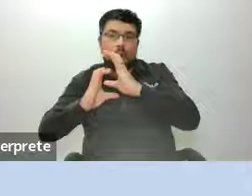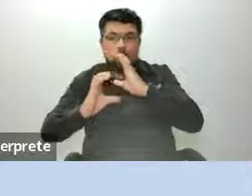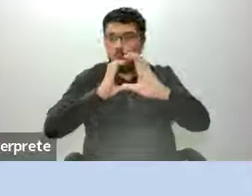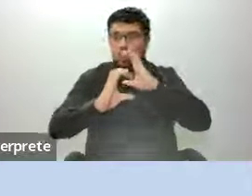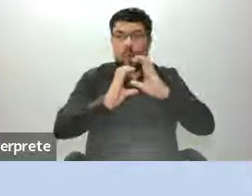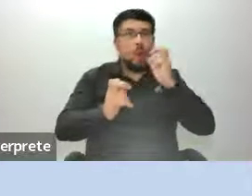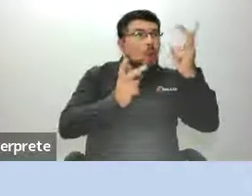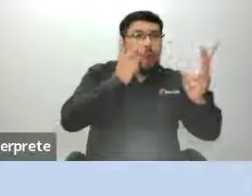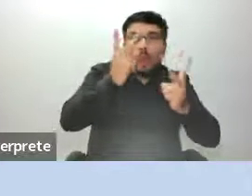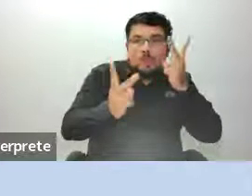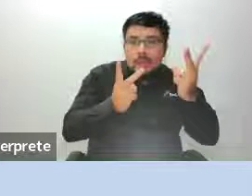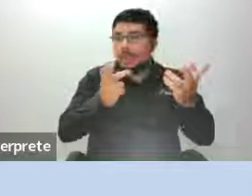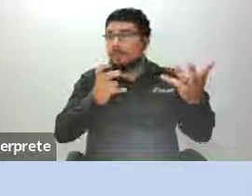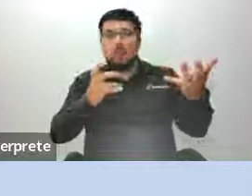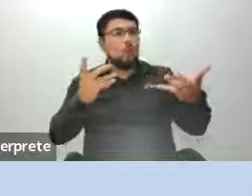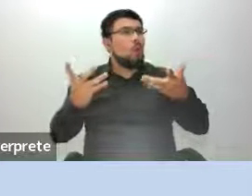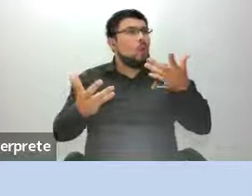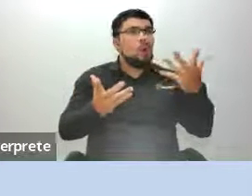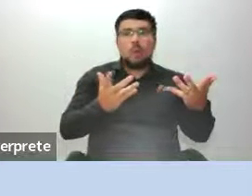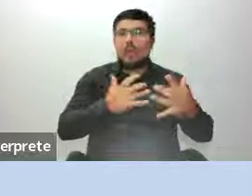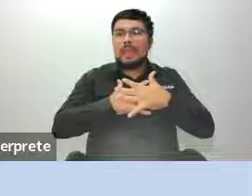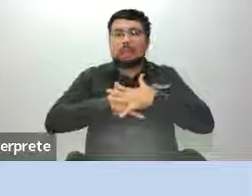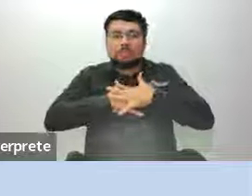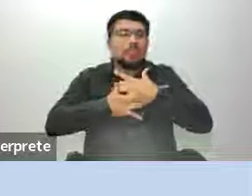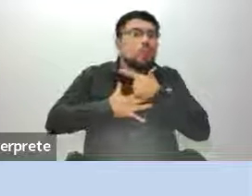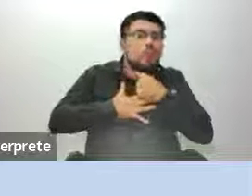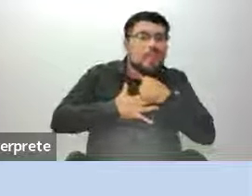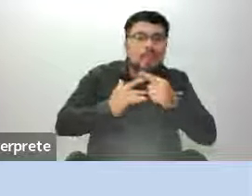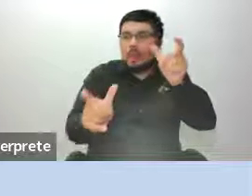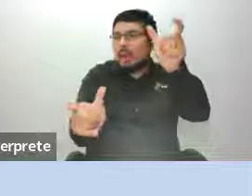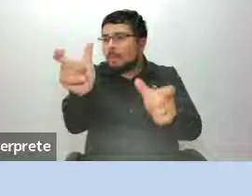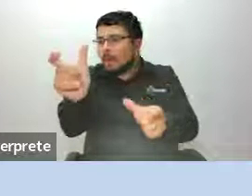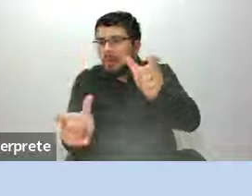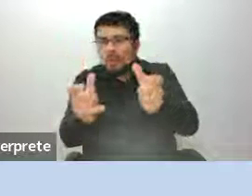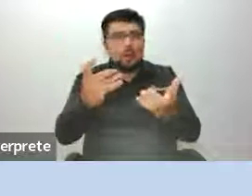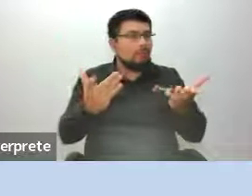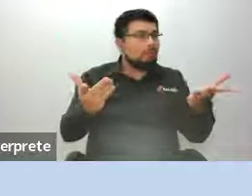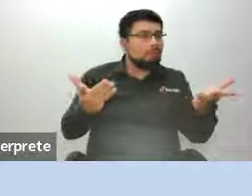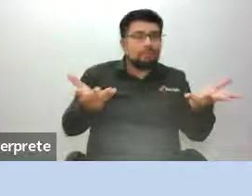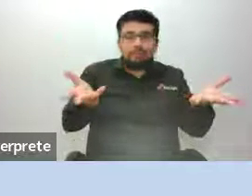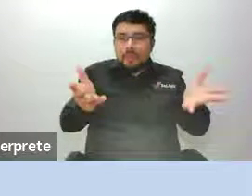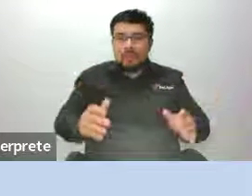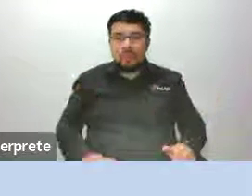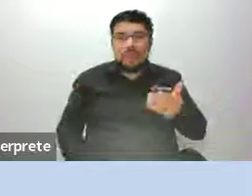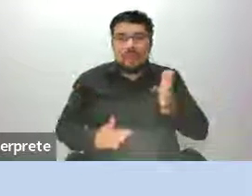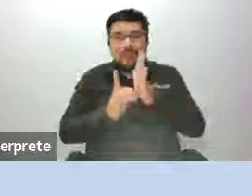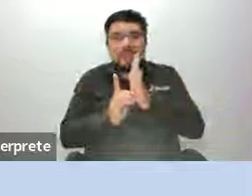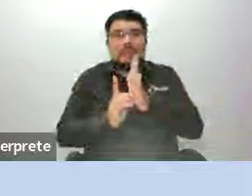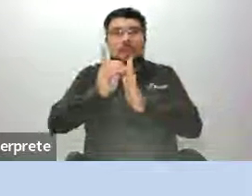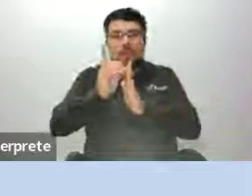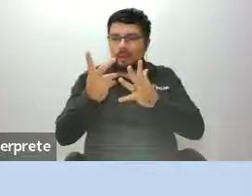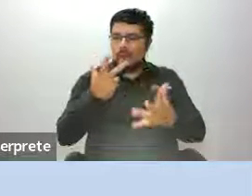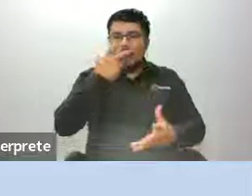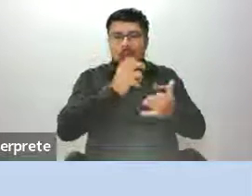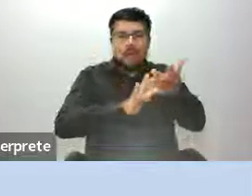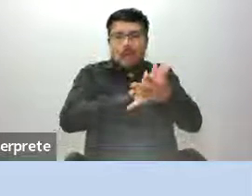que queremos, lo que deseamos de otro, y desarrollar entonces la lengua, ¿no es cierto?, a través de la que